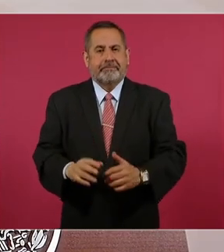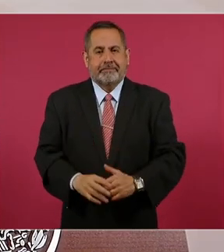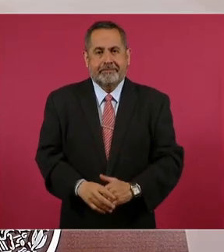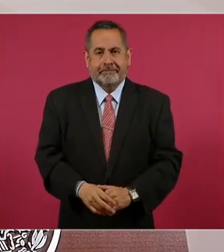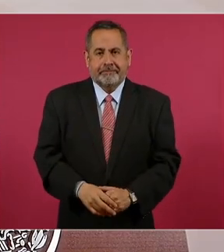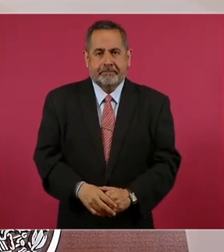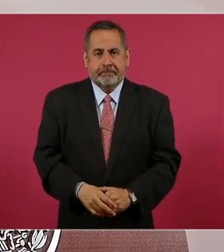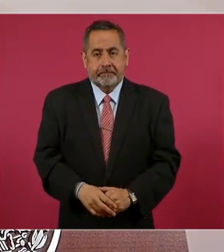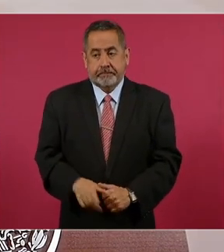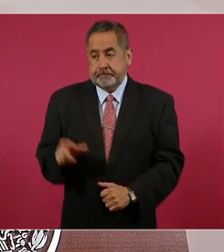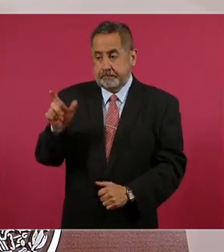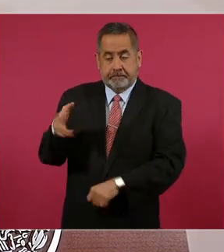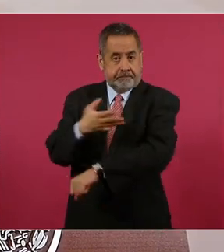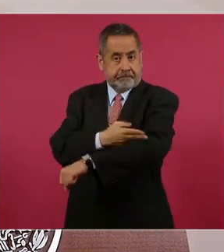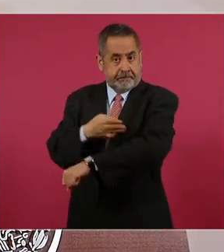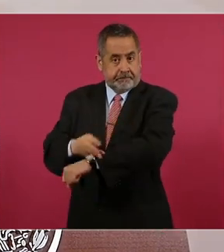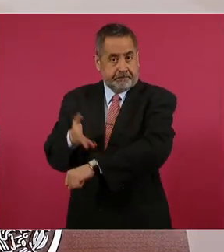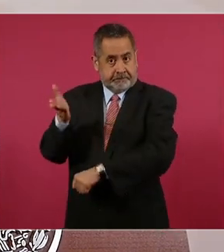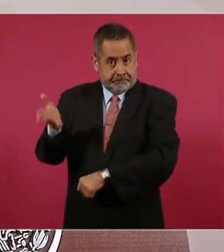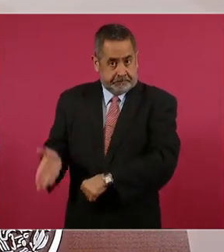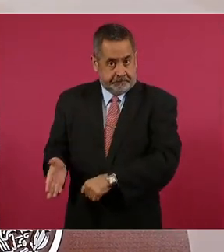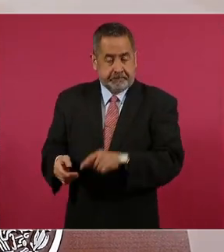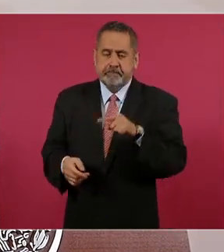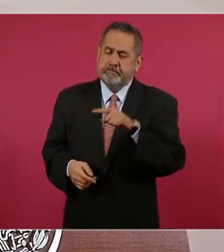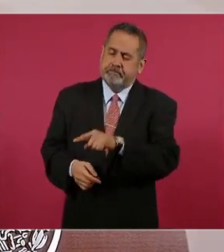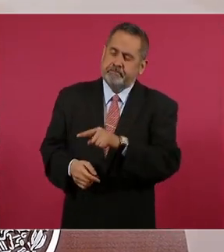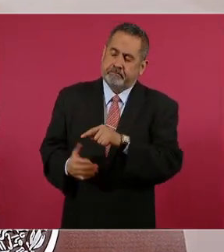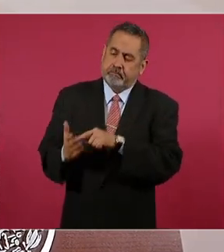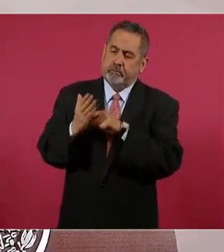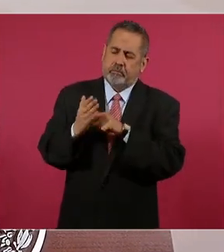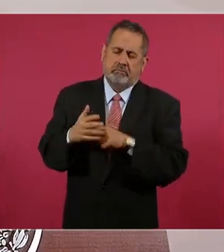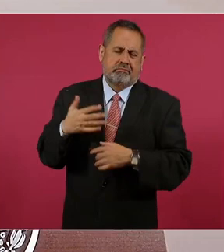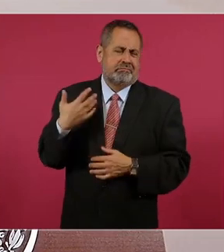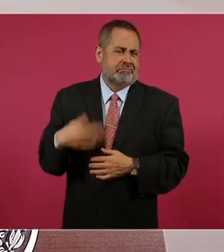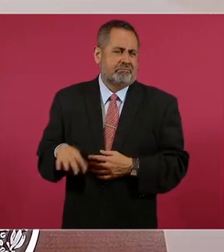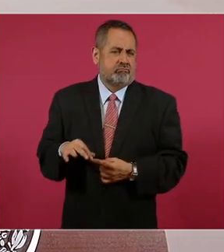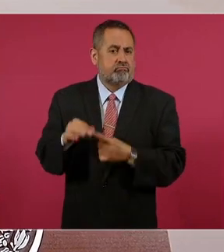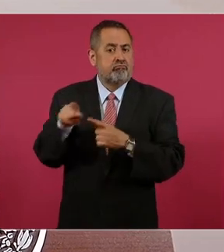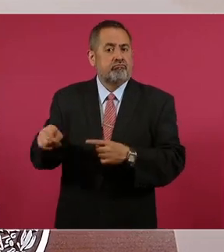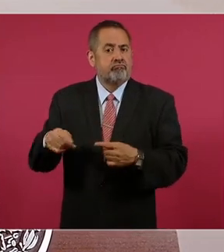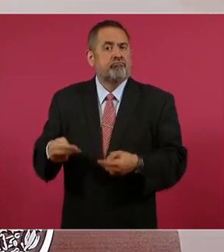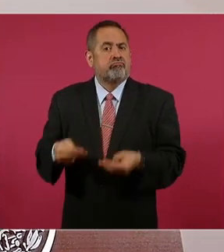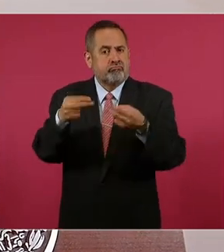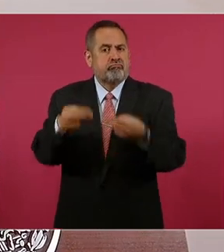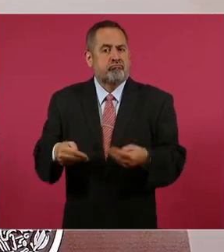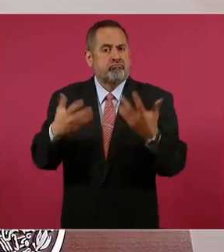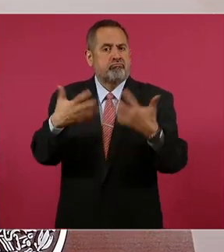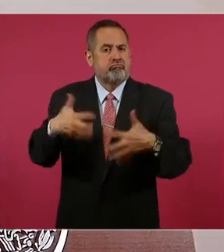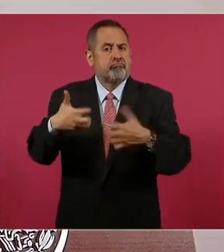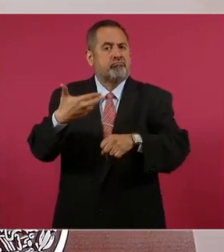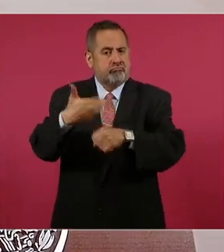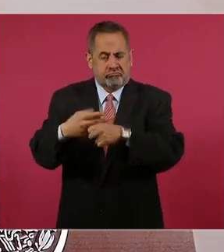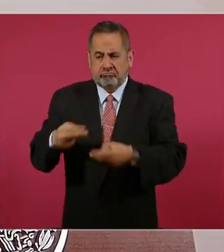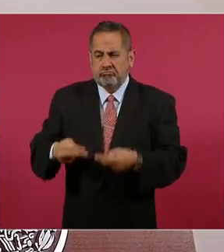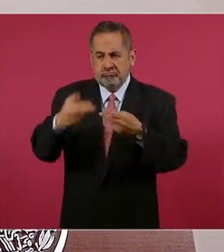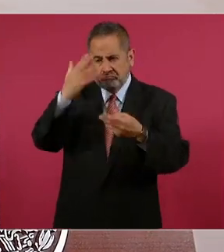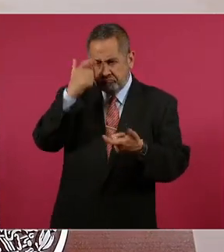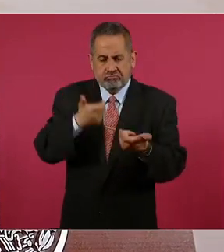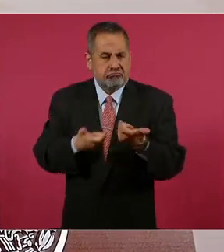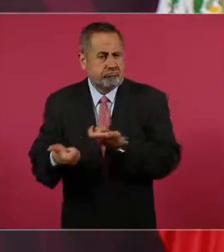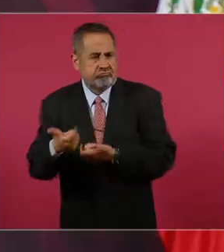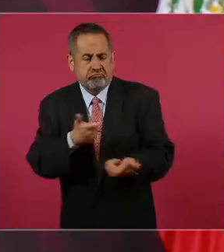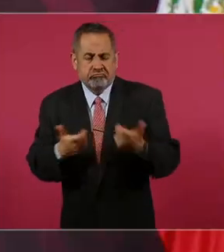Madero dio pruebas de ser un excepcional empresario con quietudes